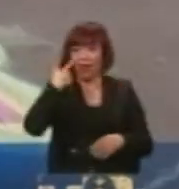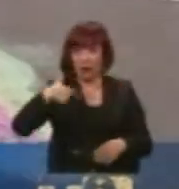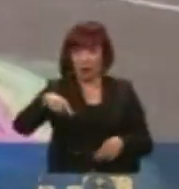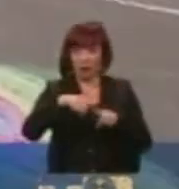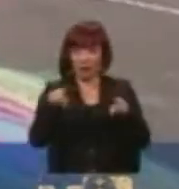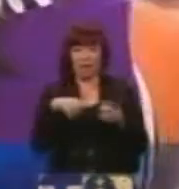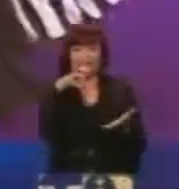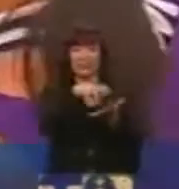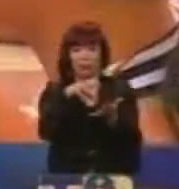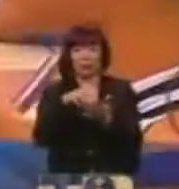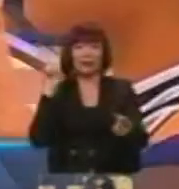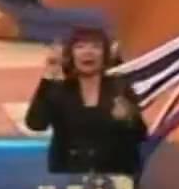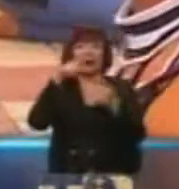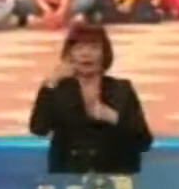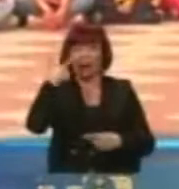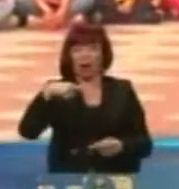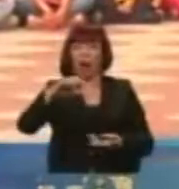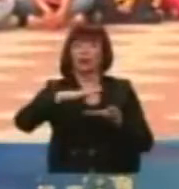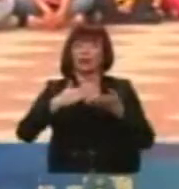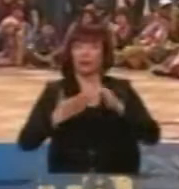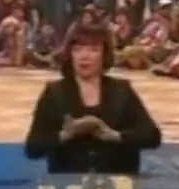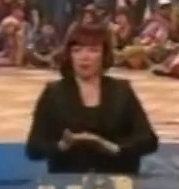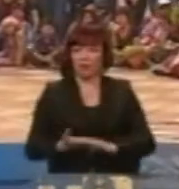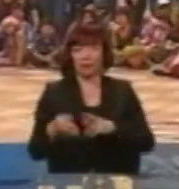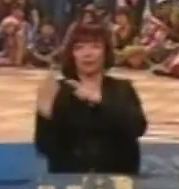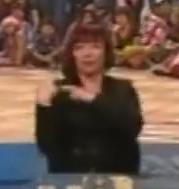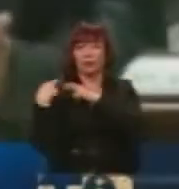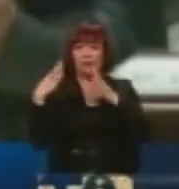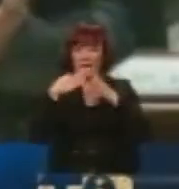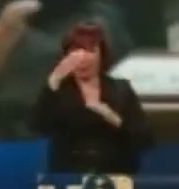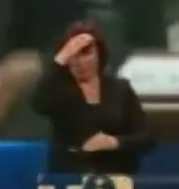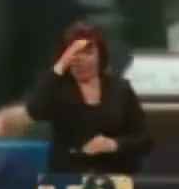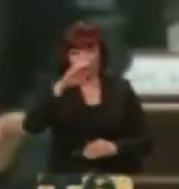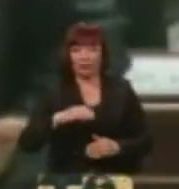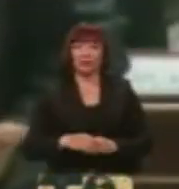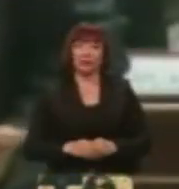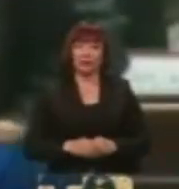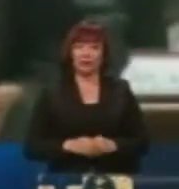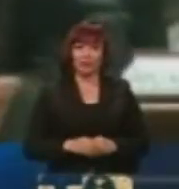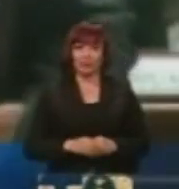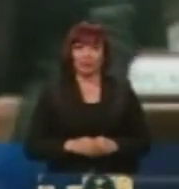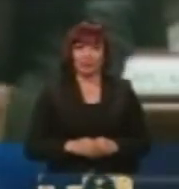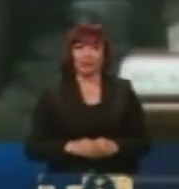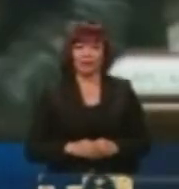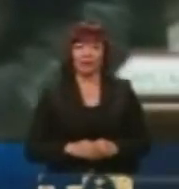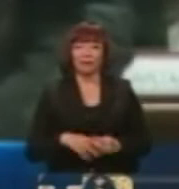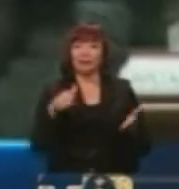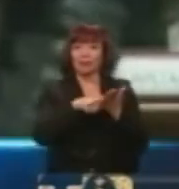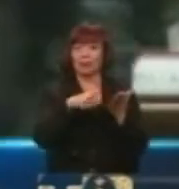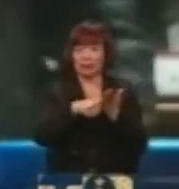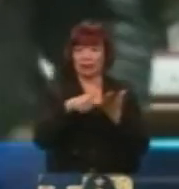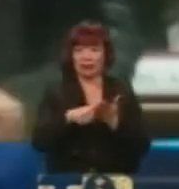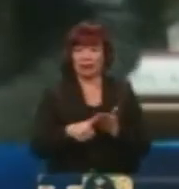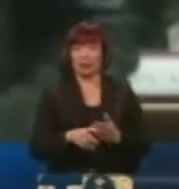provincias hasta llegar a Loja en el mes de noviembre y estará a cargo de la Casa de la Cultura. Con la rectoría del Ministerio de Cultura